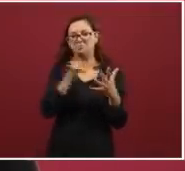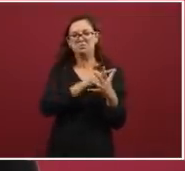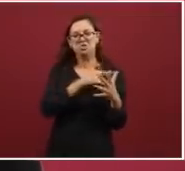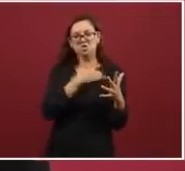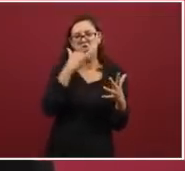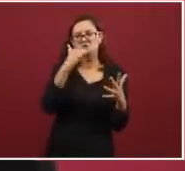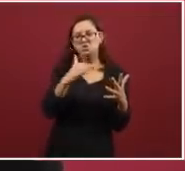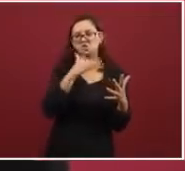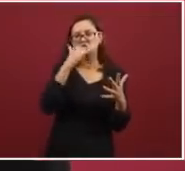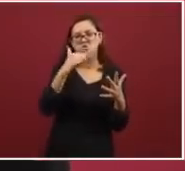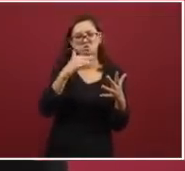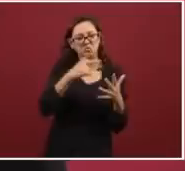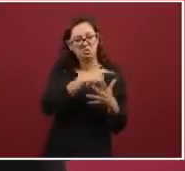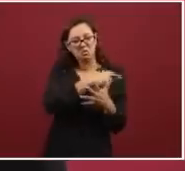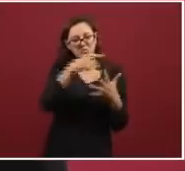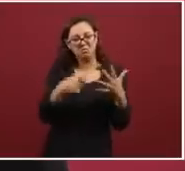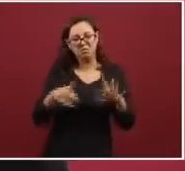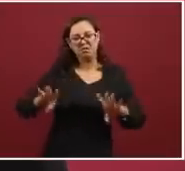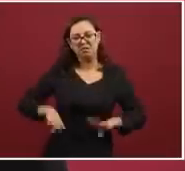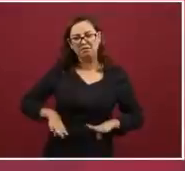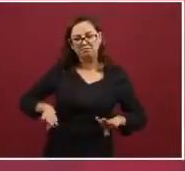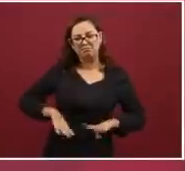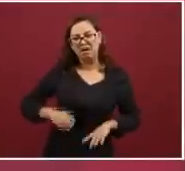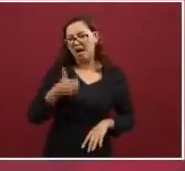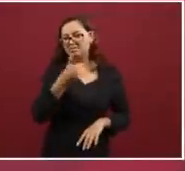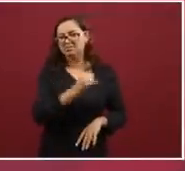corrupto, eso es un fifí. O sea,